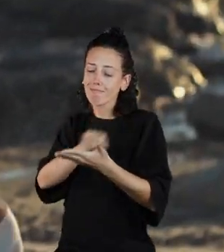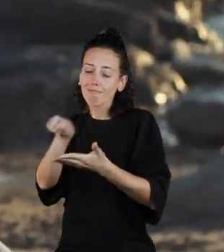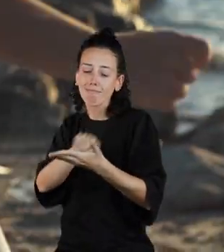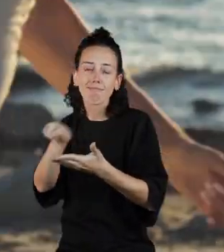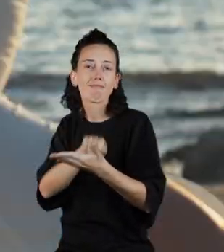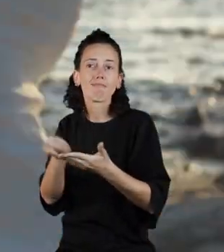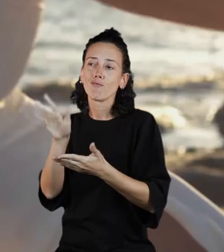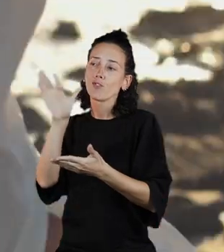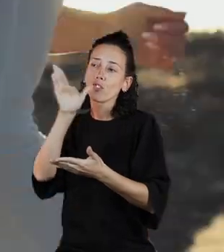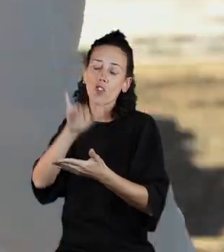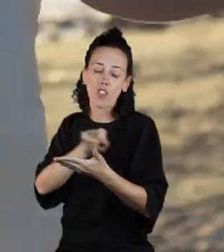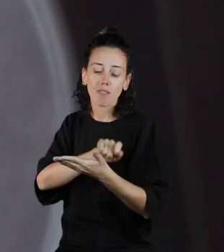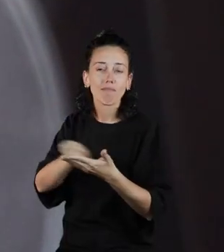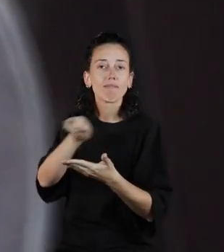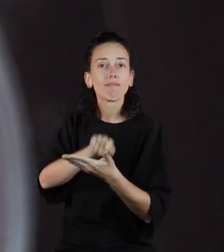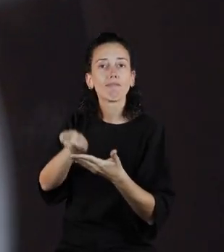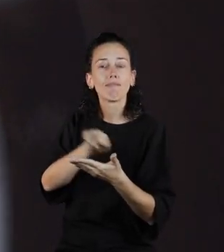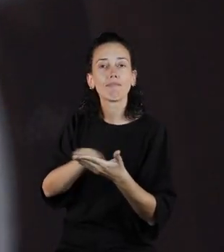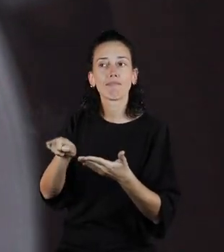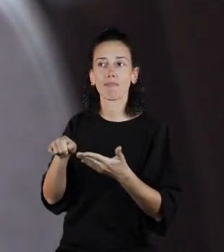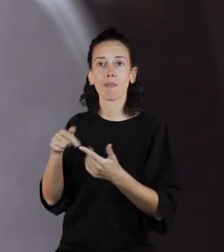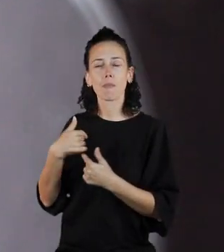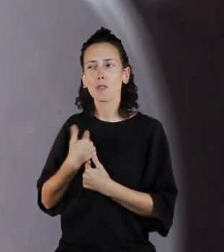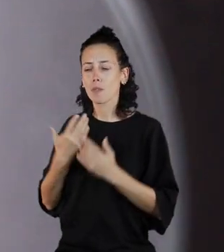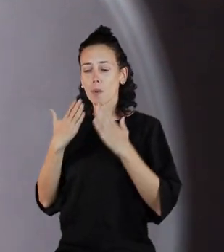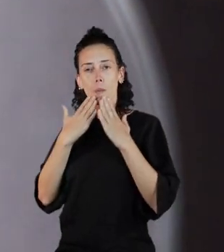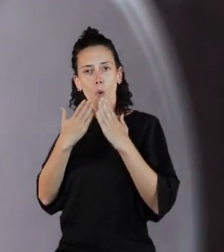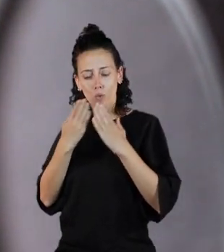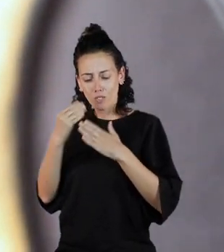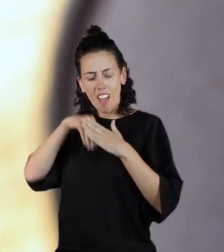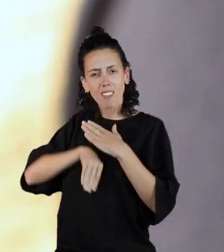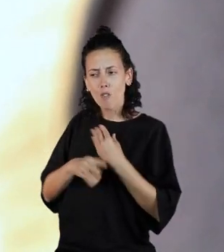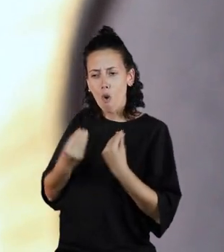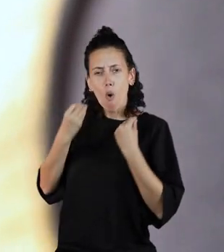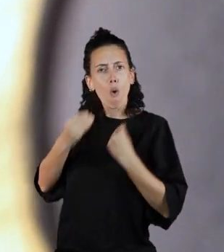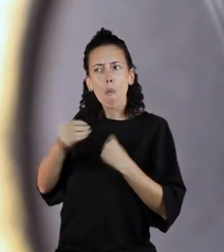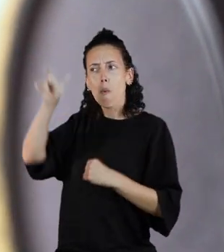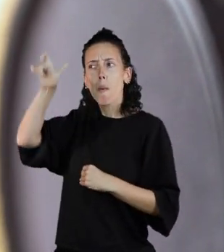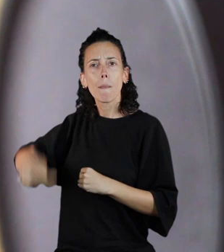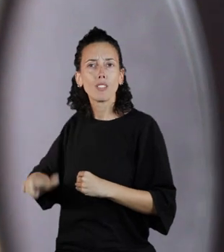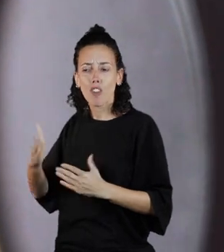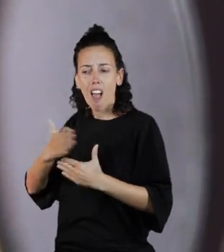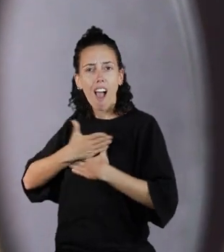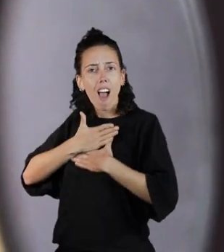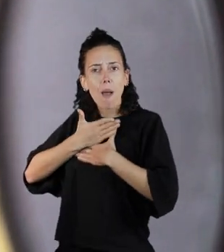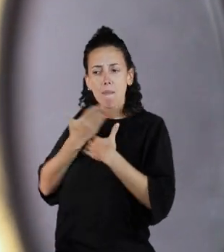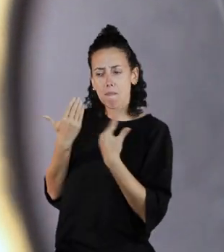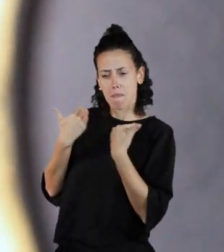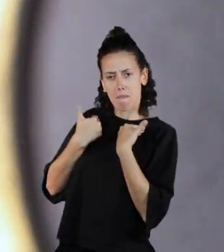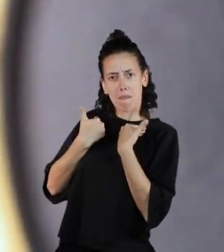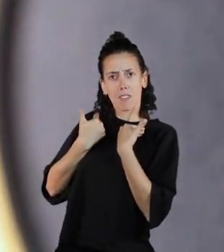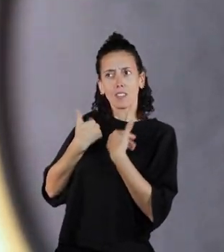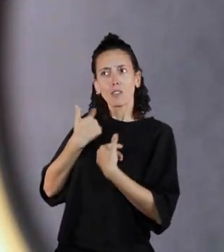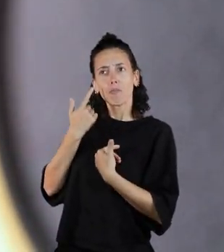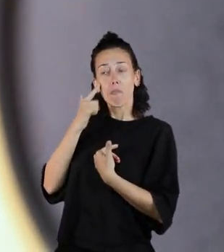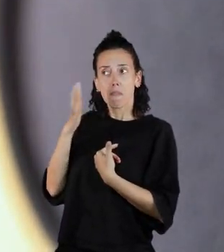escribí en un cuaderno, porque esa era una de mis preguntas. ¿Cómo las personas que más